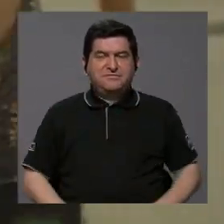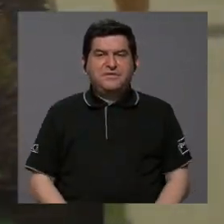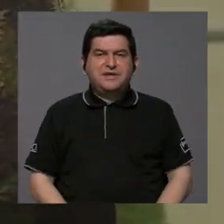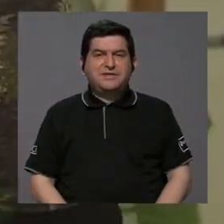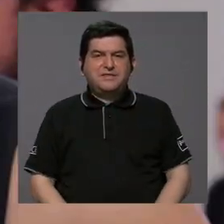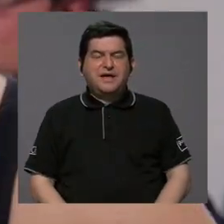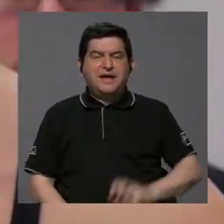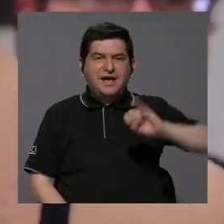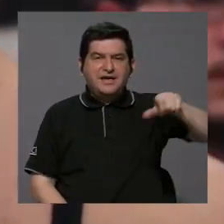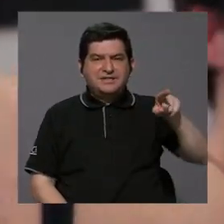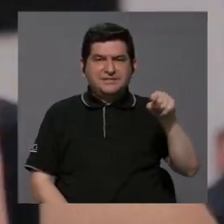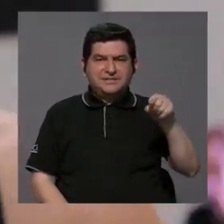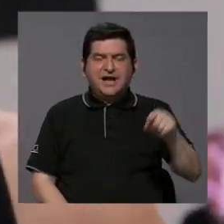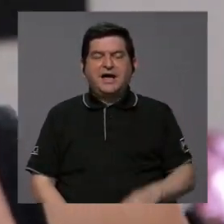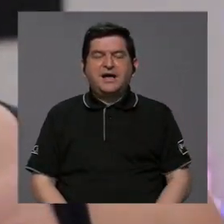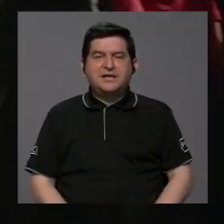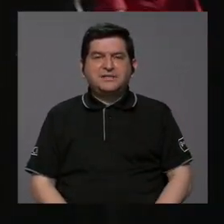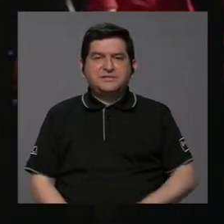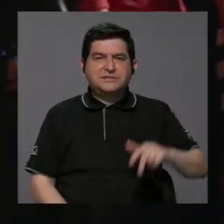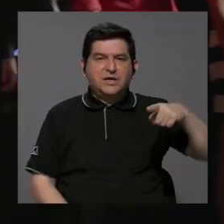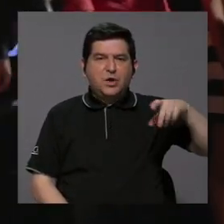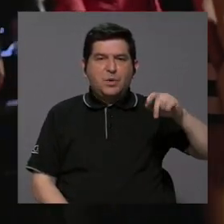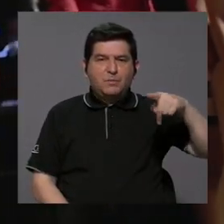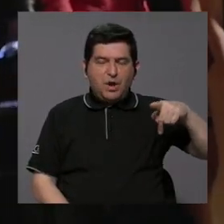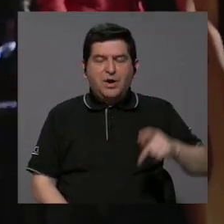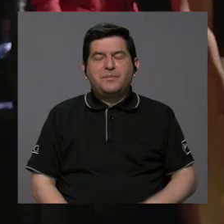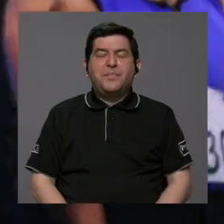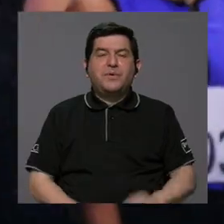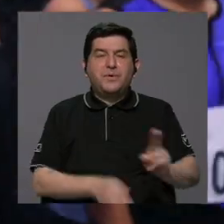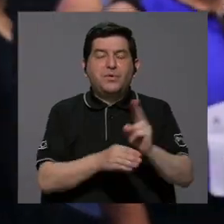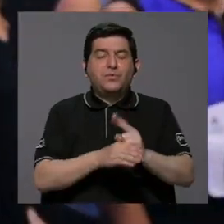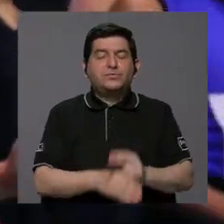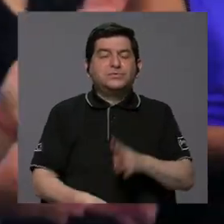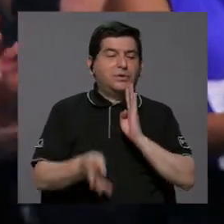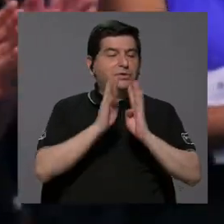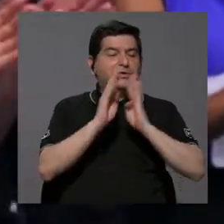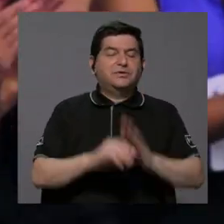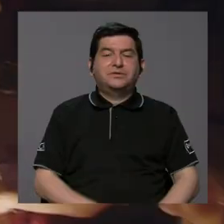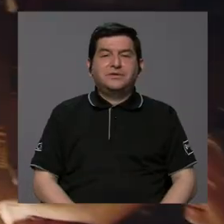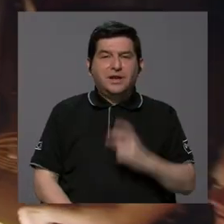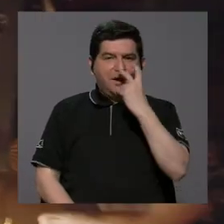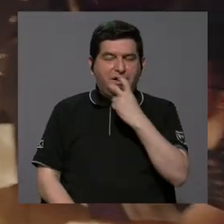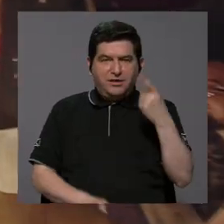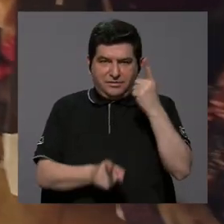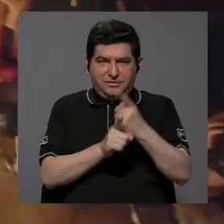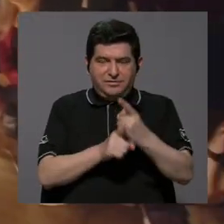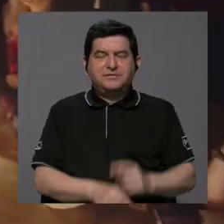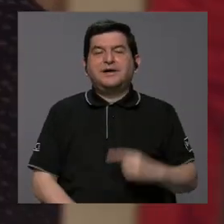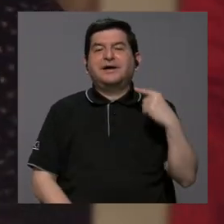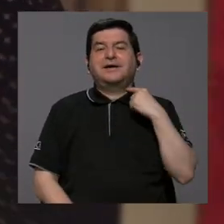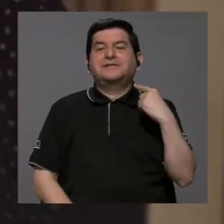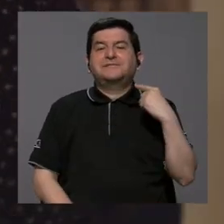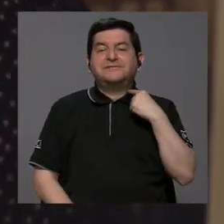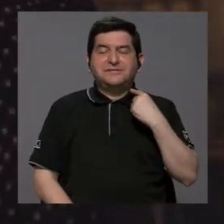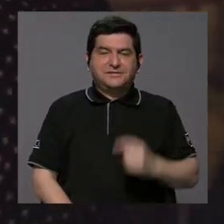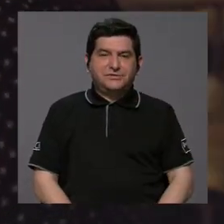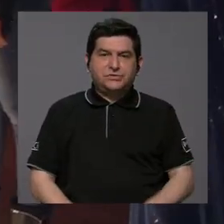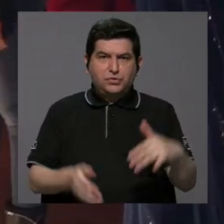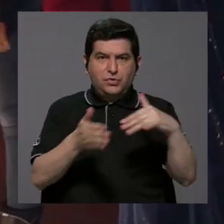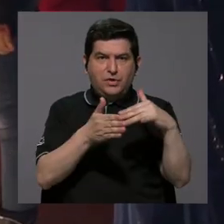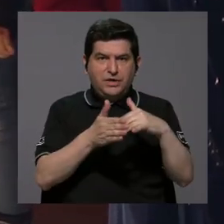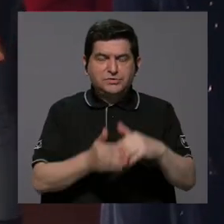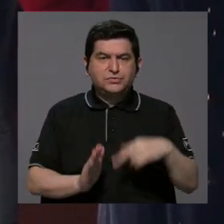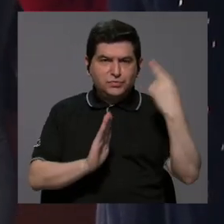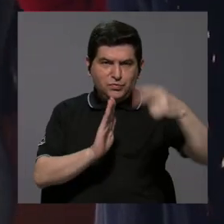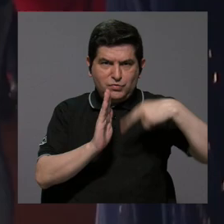por semana jazz el uso de la voz hablada dicción acentos estudio